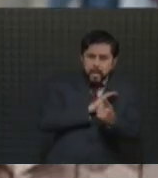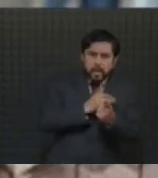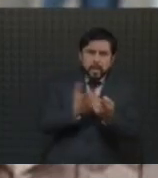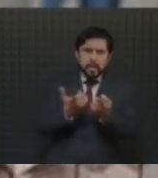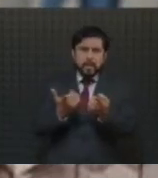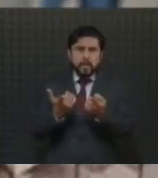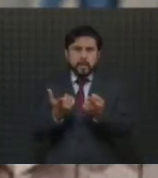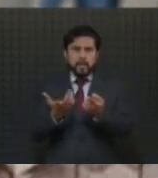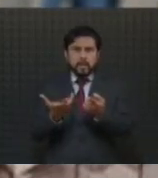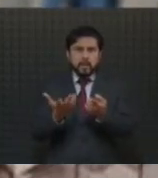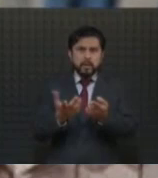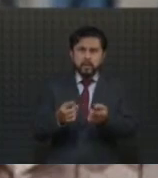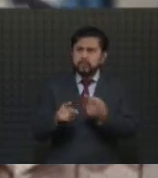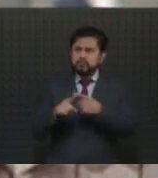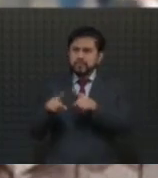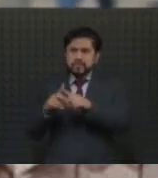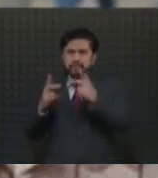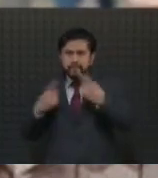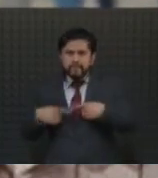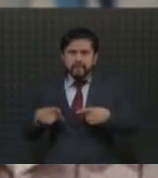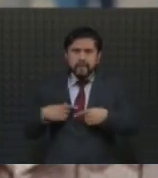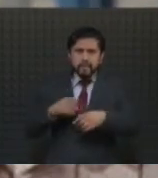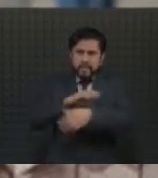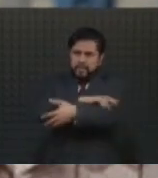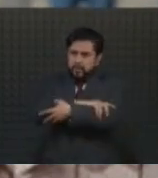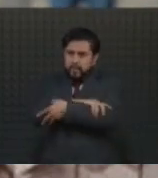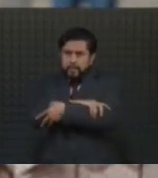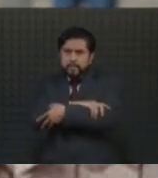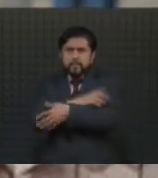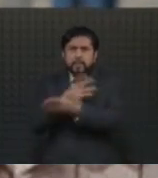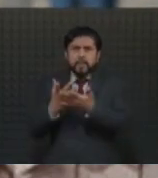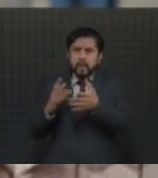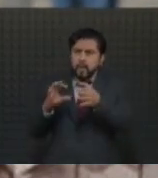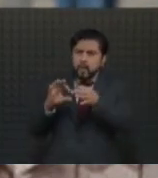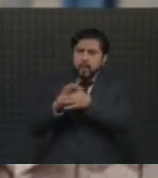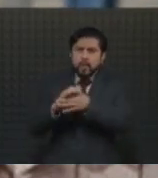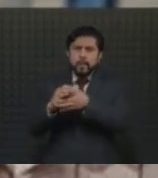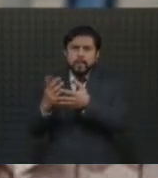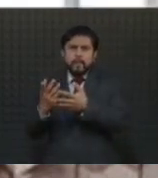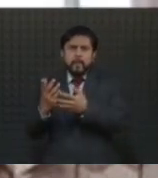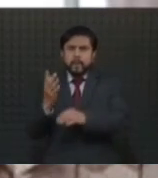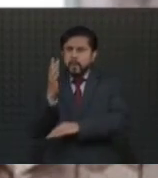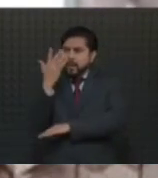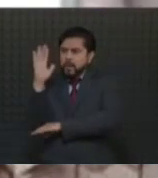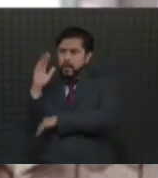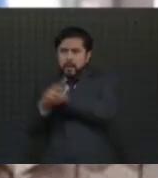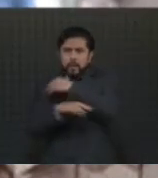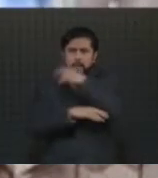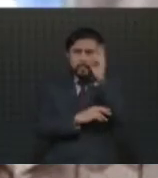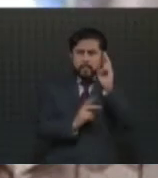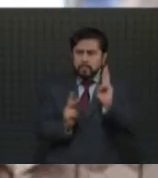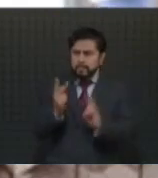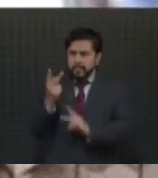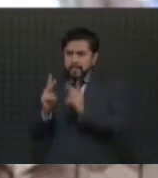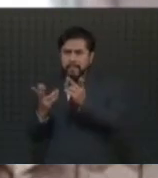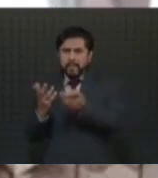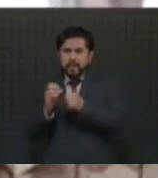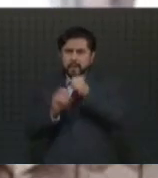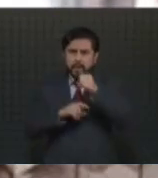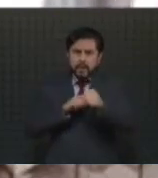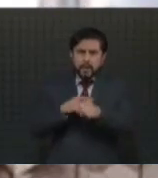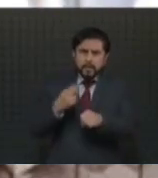para que nadie se quede atrás, el amor a la naturaleza, a nuestra patria. Eso es lo que nos tiene